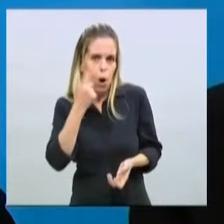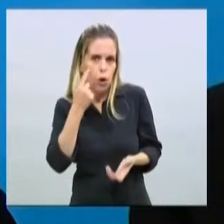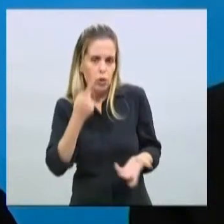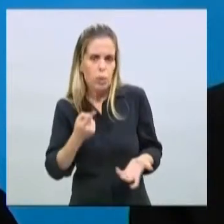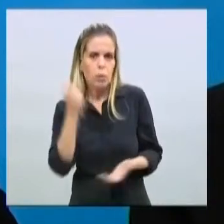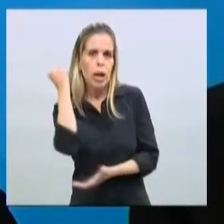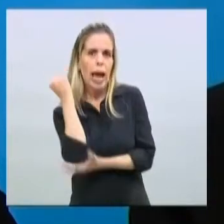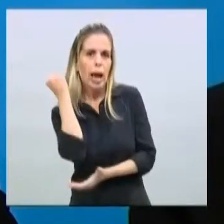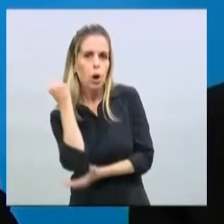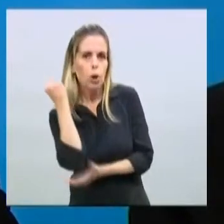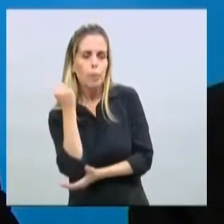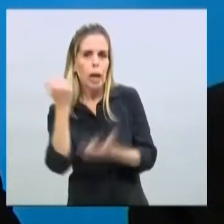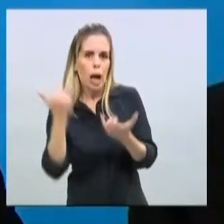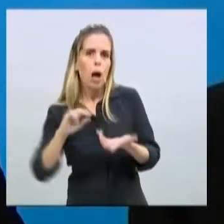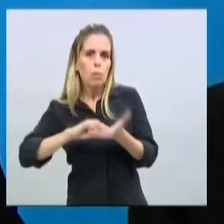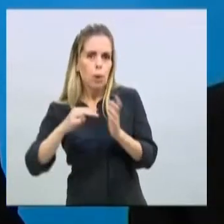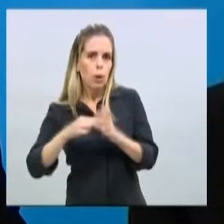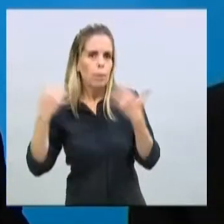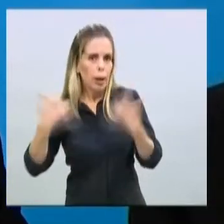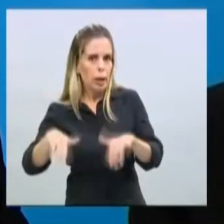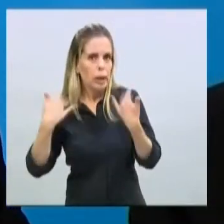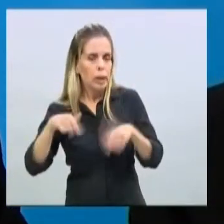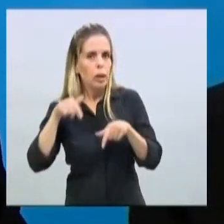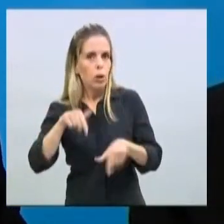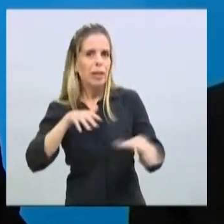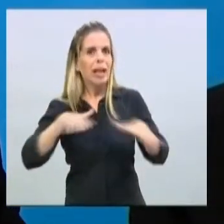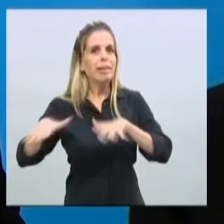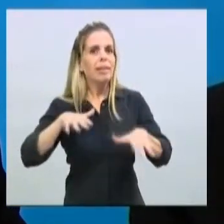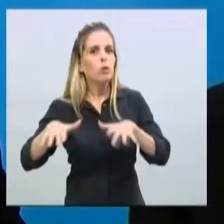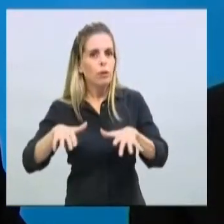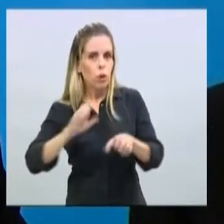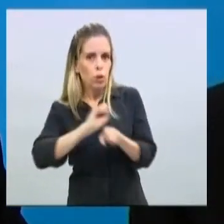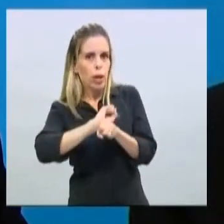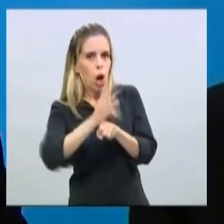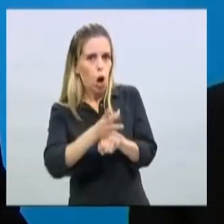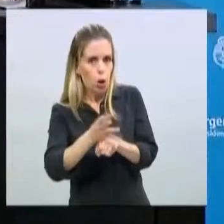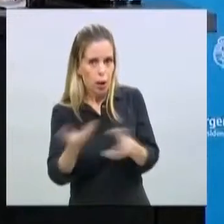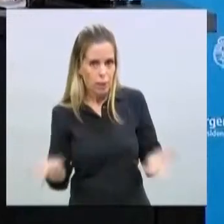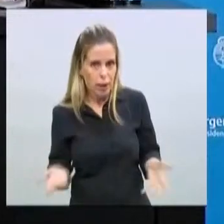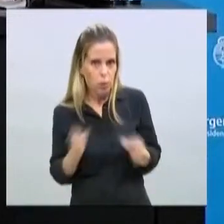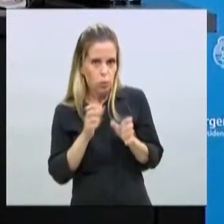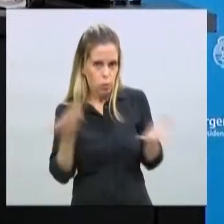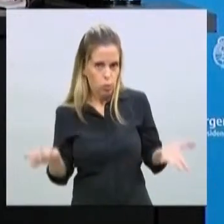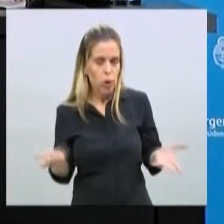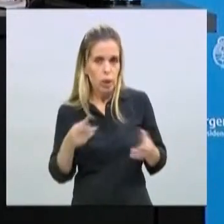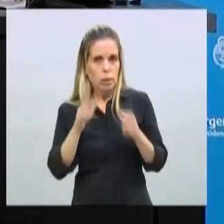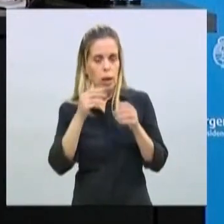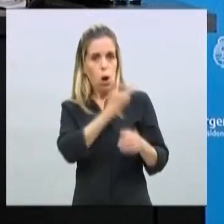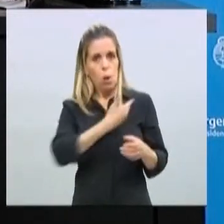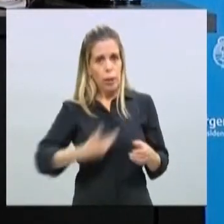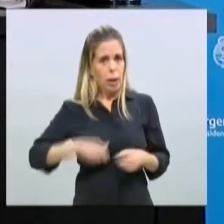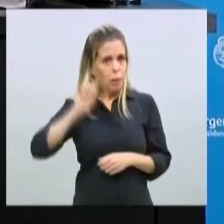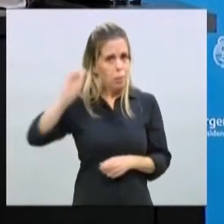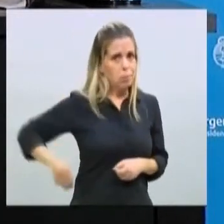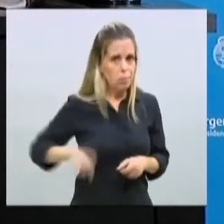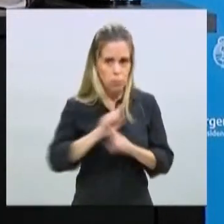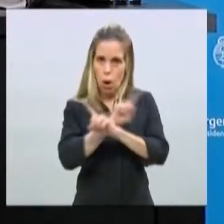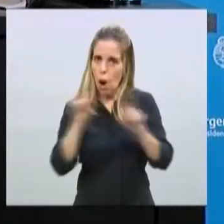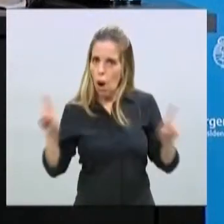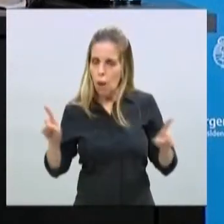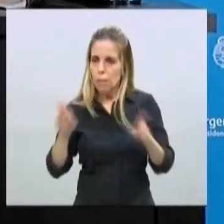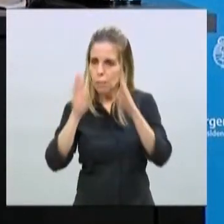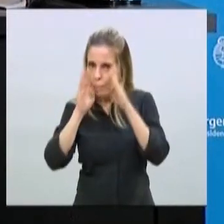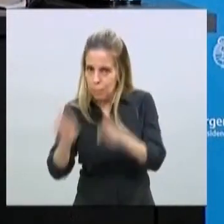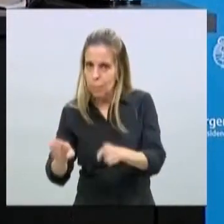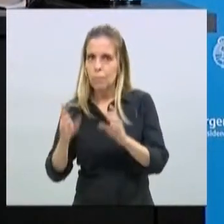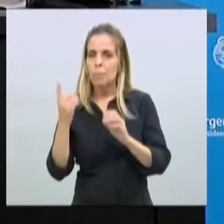economía atraviesa frente al efecto de la cuarentena. No dejamos de prestarle atención. Pero una vez